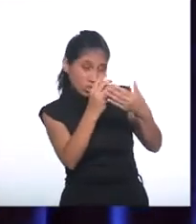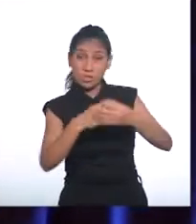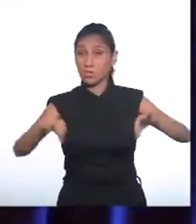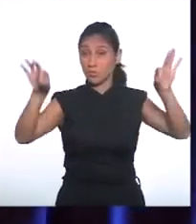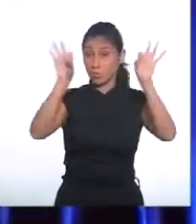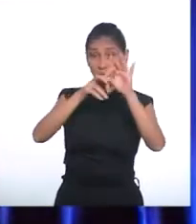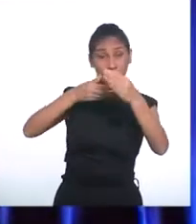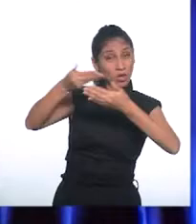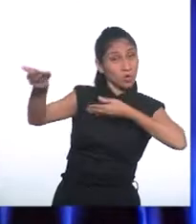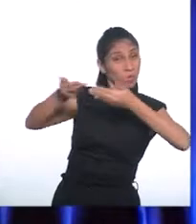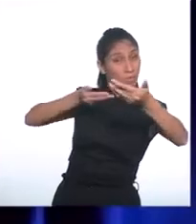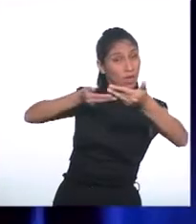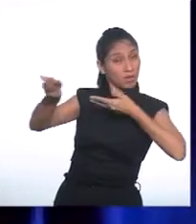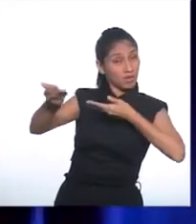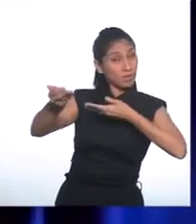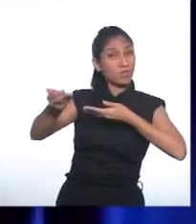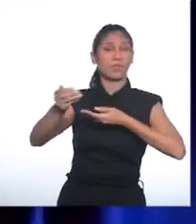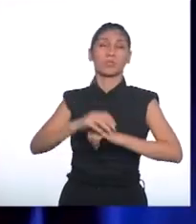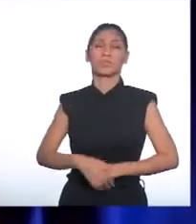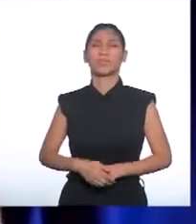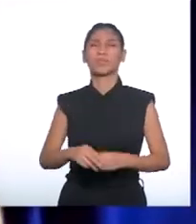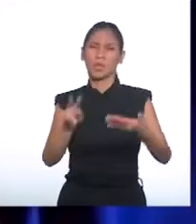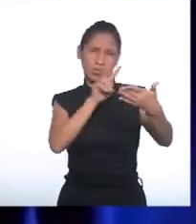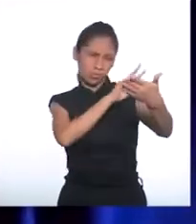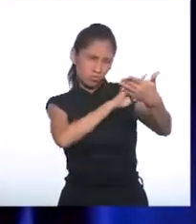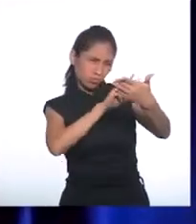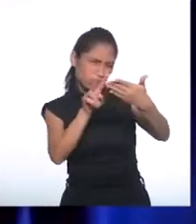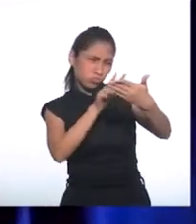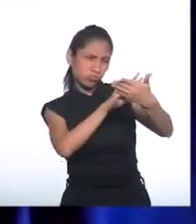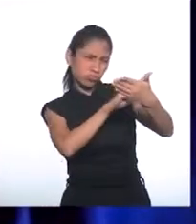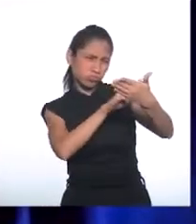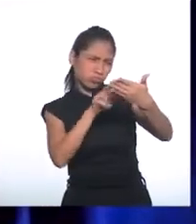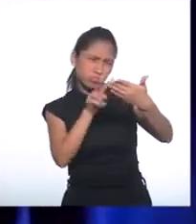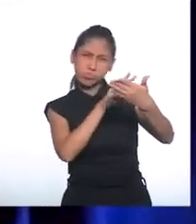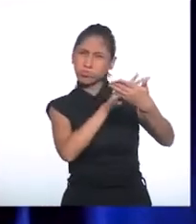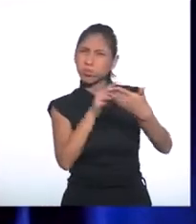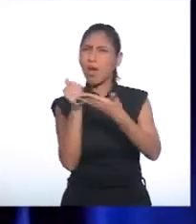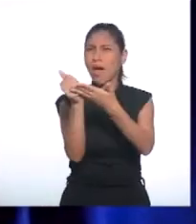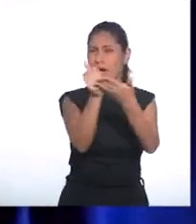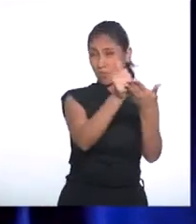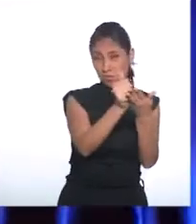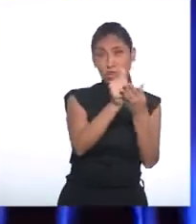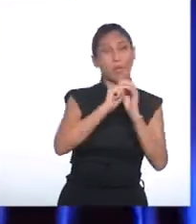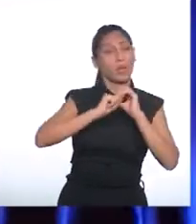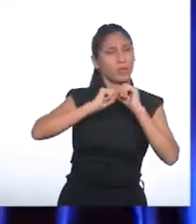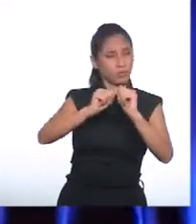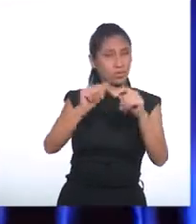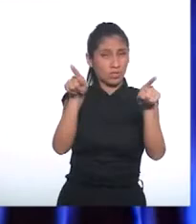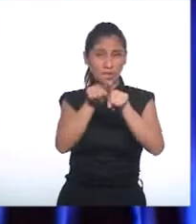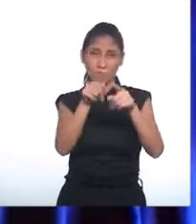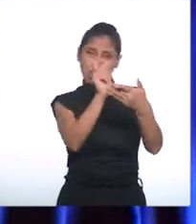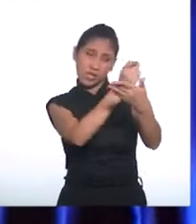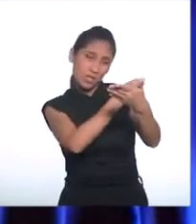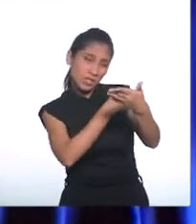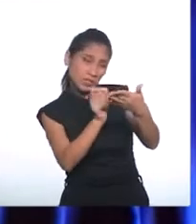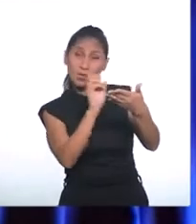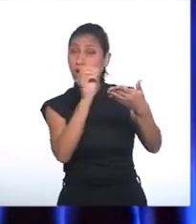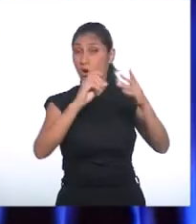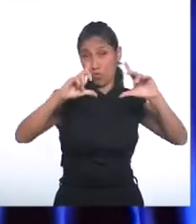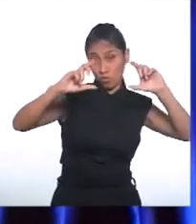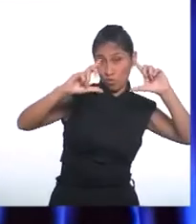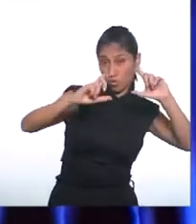generación? Narrar es una forma de preservar. Escribir también, hasta dibujar o